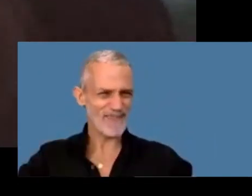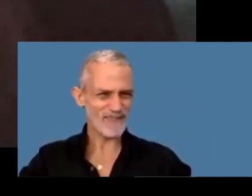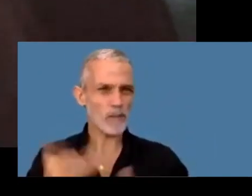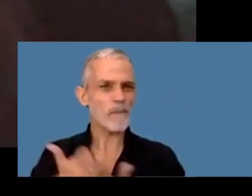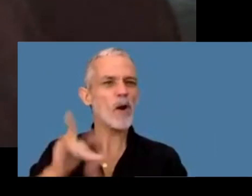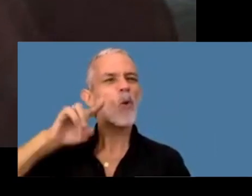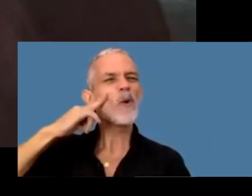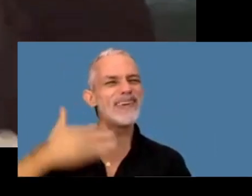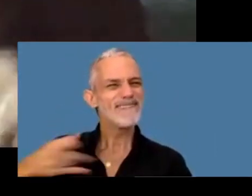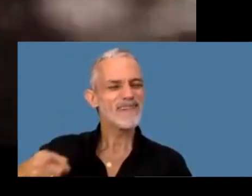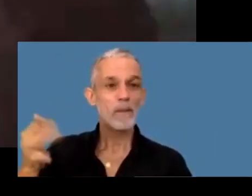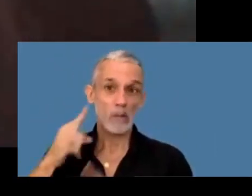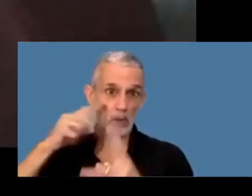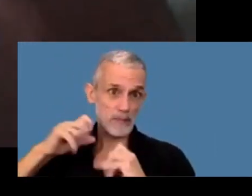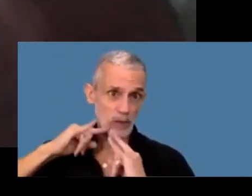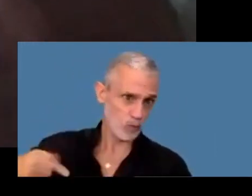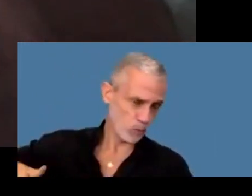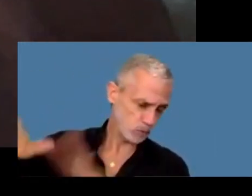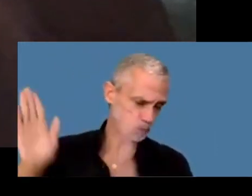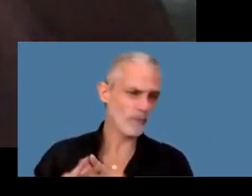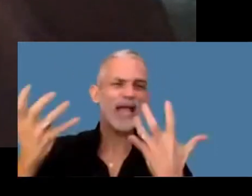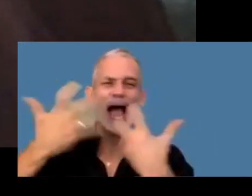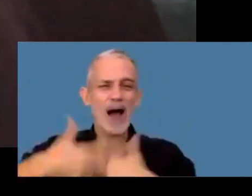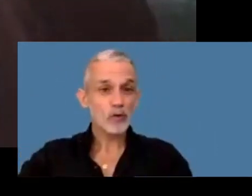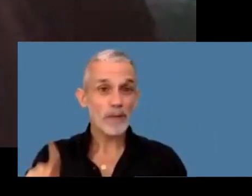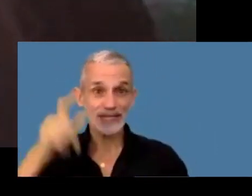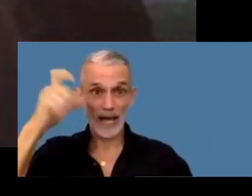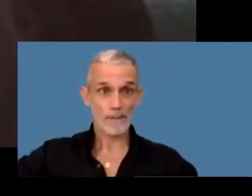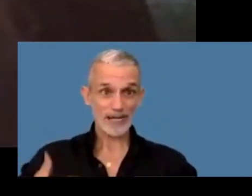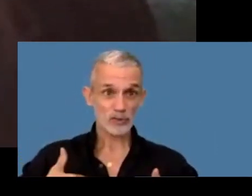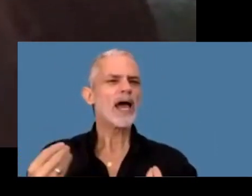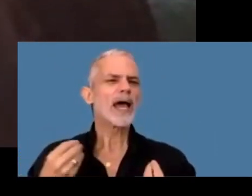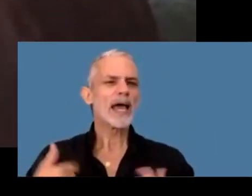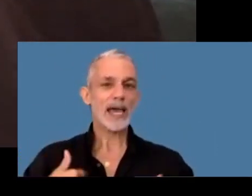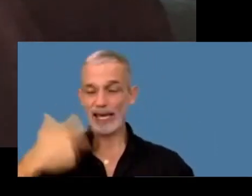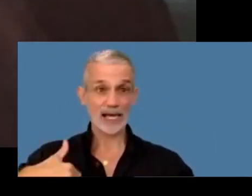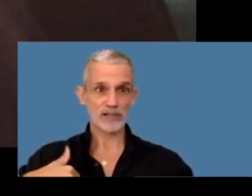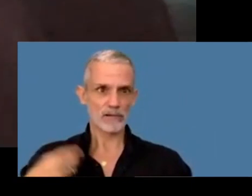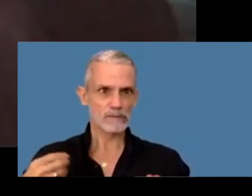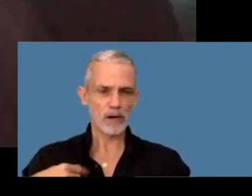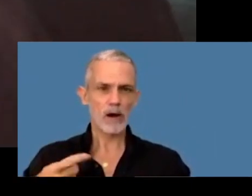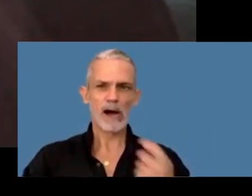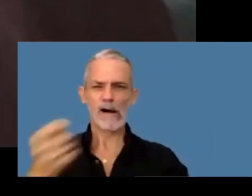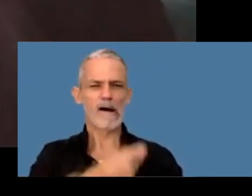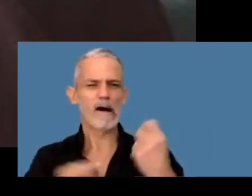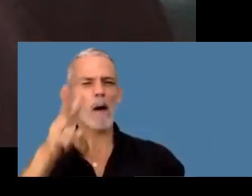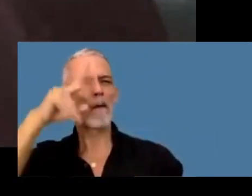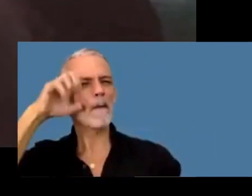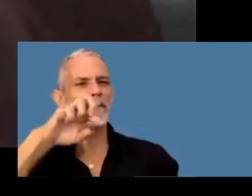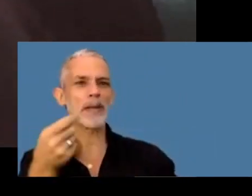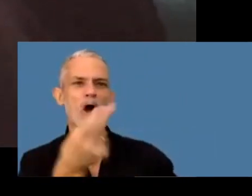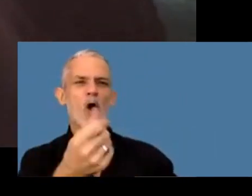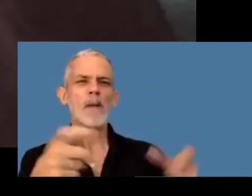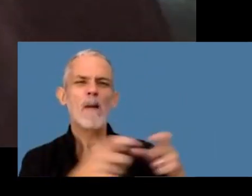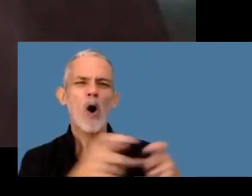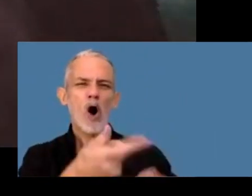contenido de esa factura, es decir, la operación no ha existido, bueno, sí, lo va a incluir, porque yo ¿qué hice con la factura apócrifa?